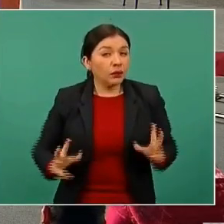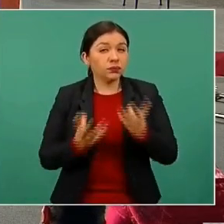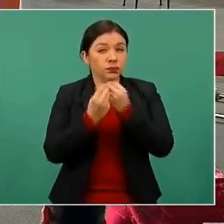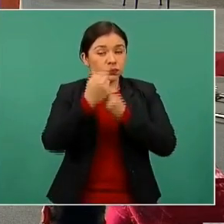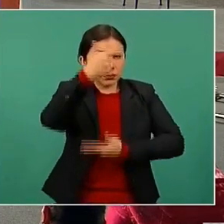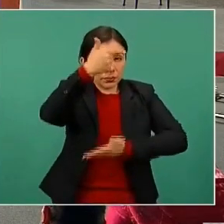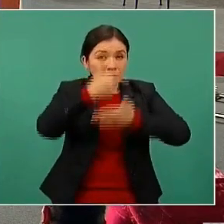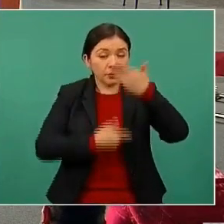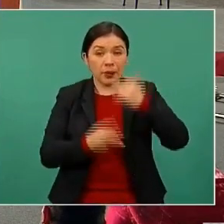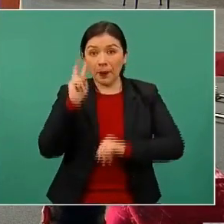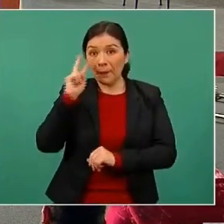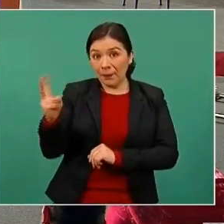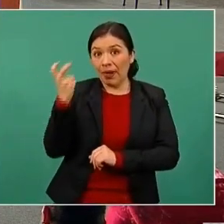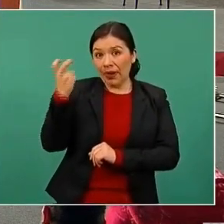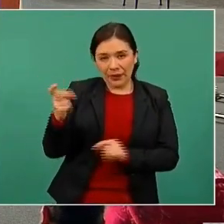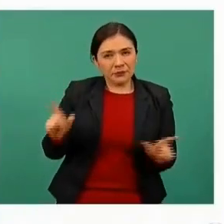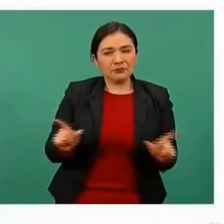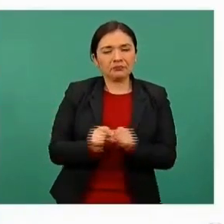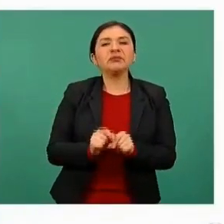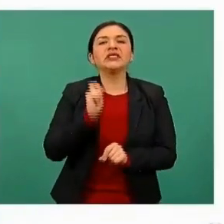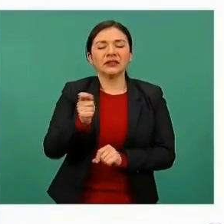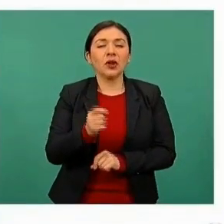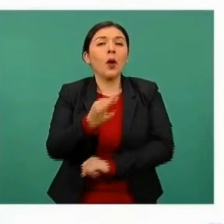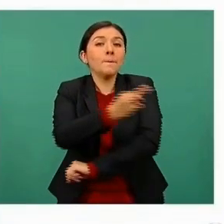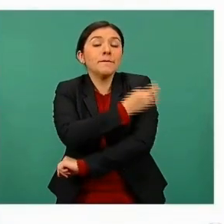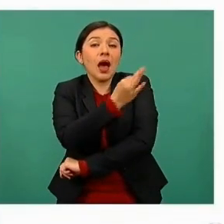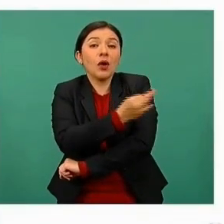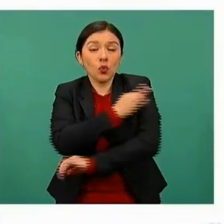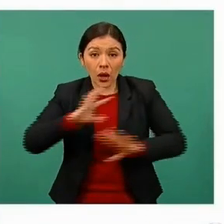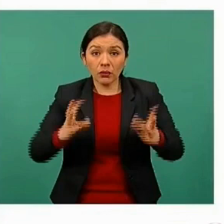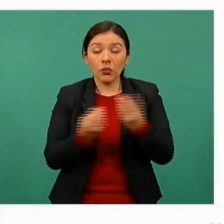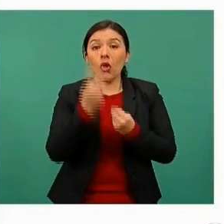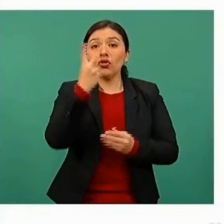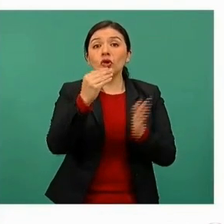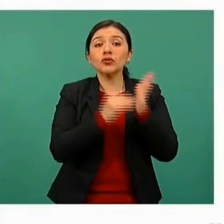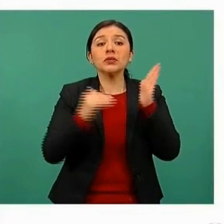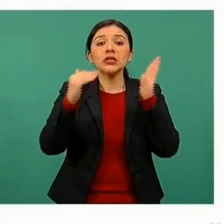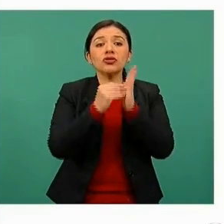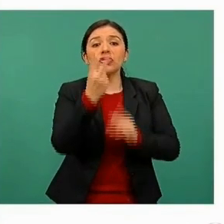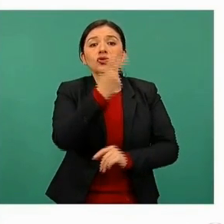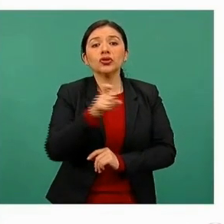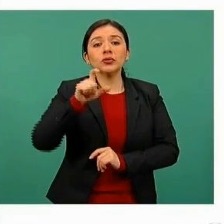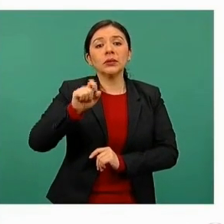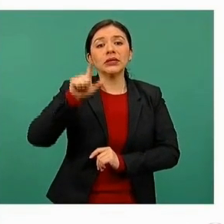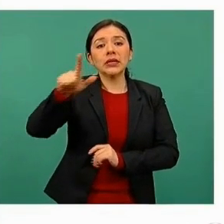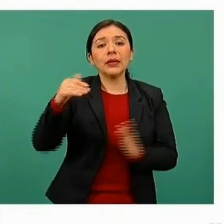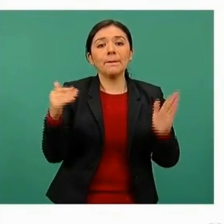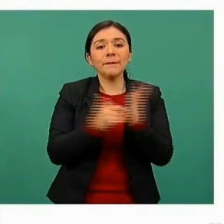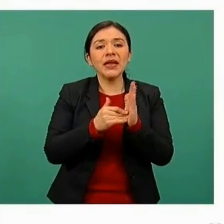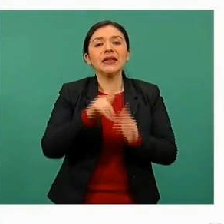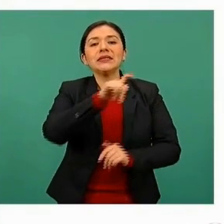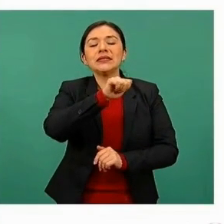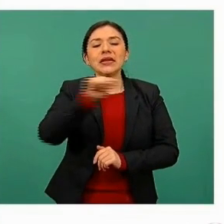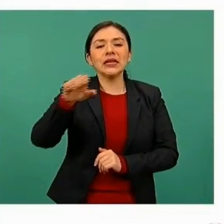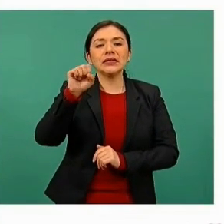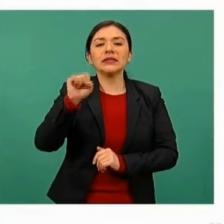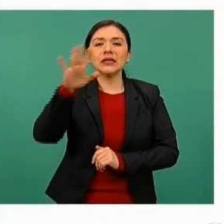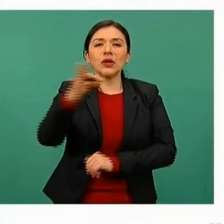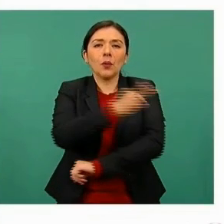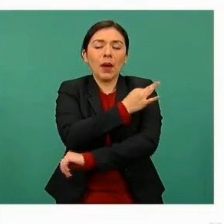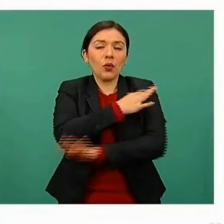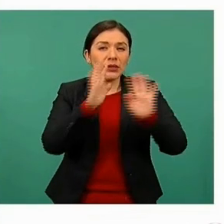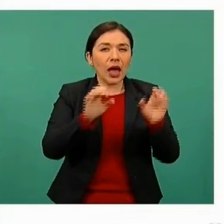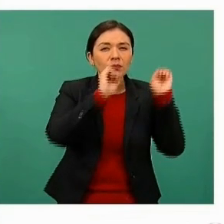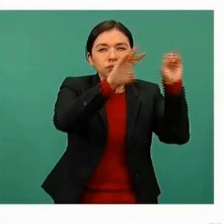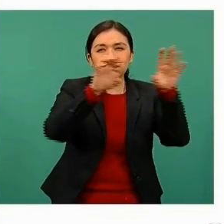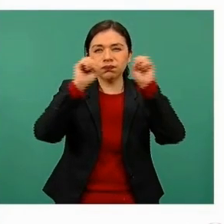aquí tenemos el resumen las dosis 2 millones 727 mil 665 dosis distribuidas